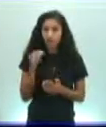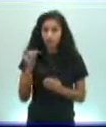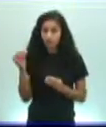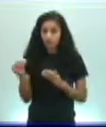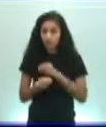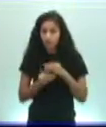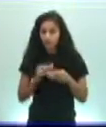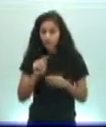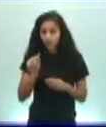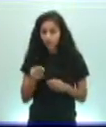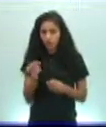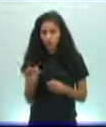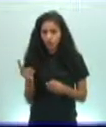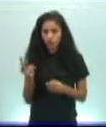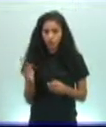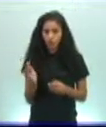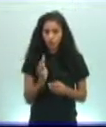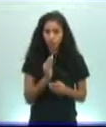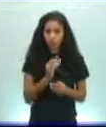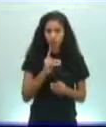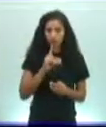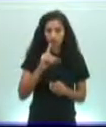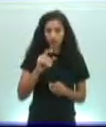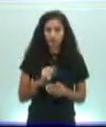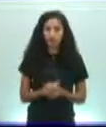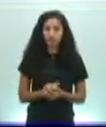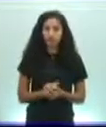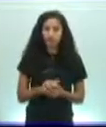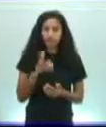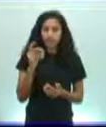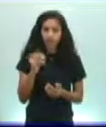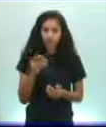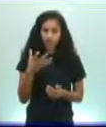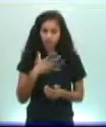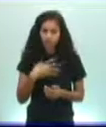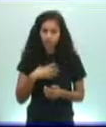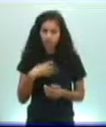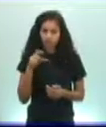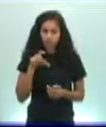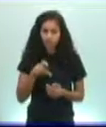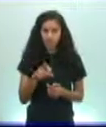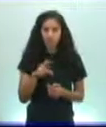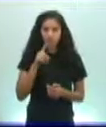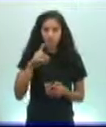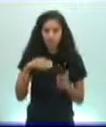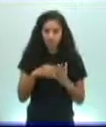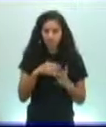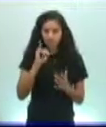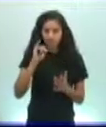2 lugares hacia la derecha. Y así el número sería 1069.